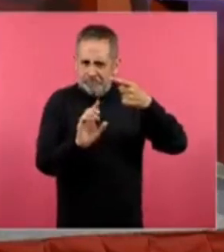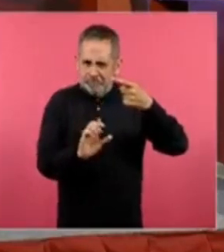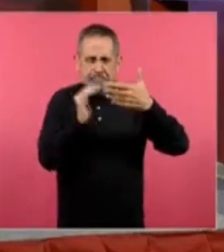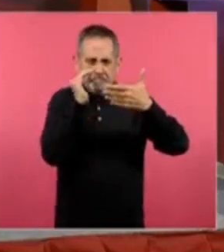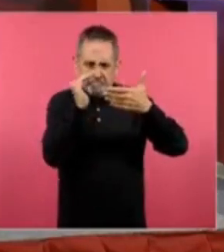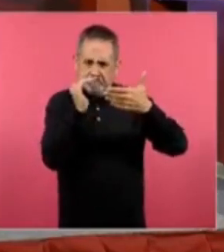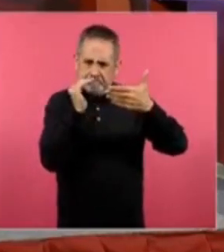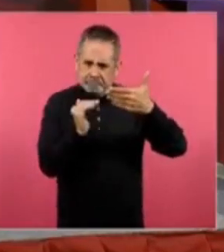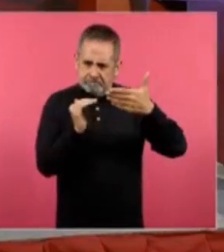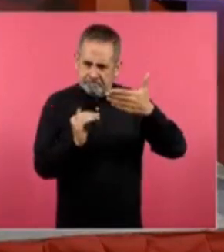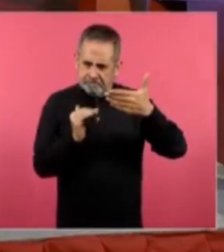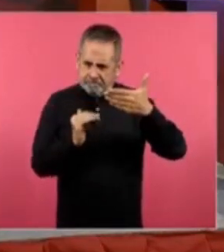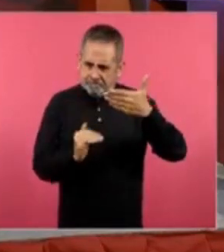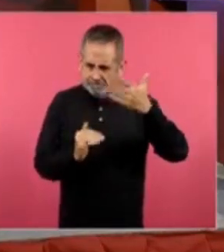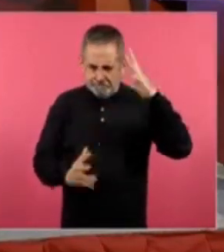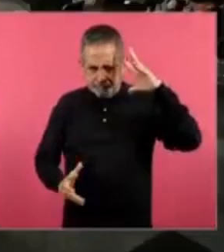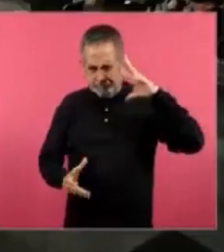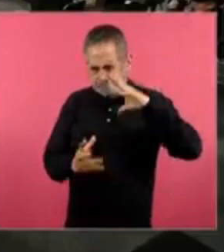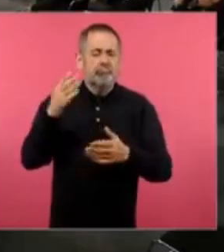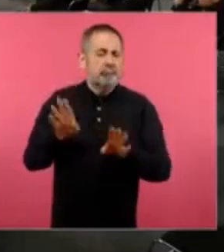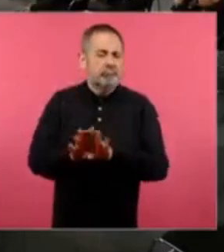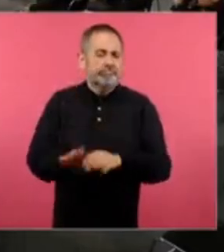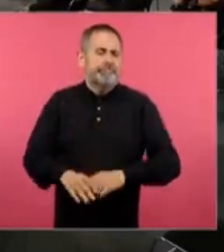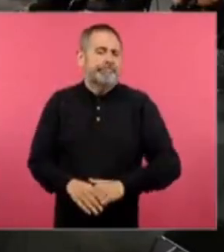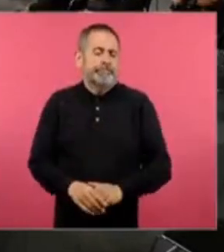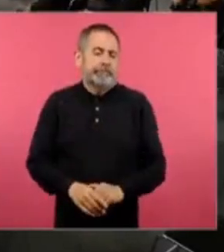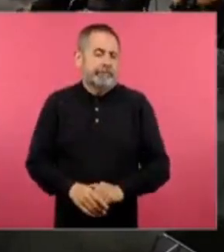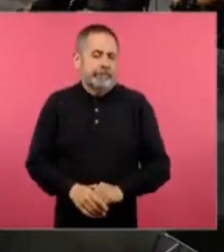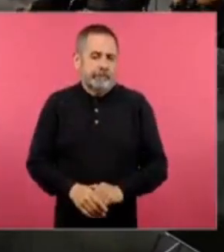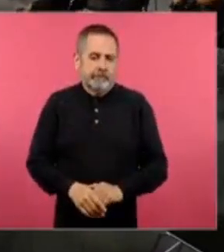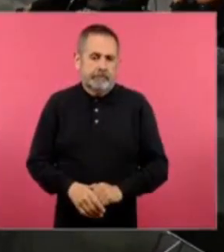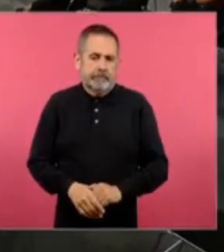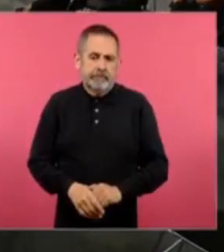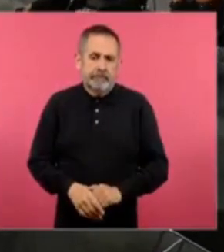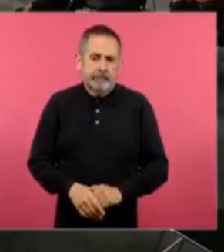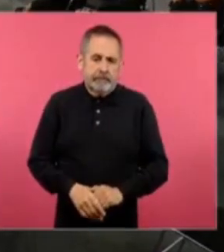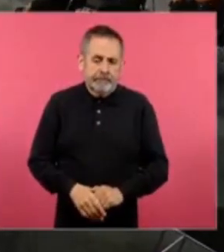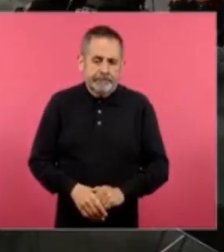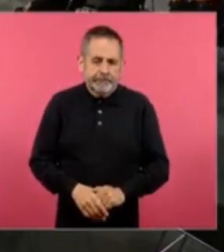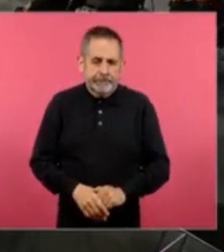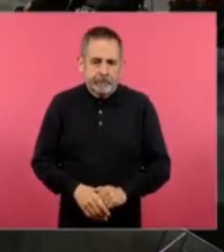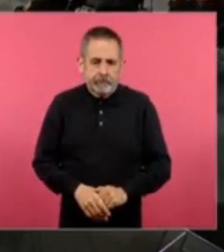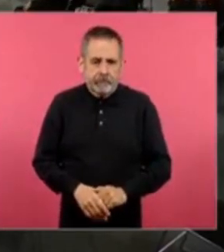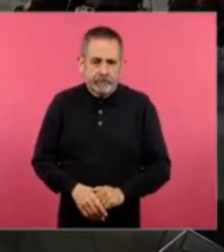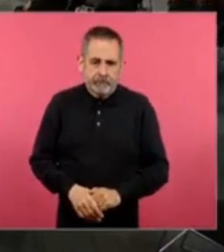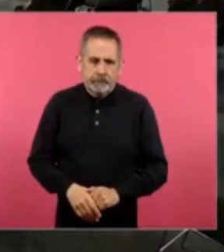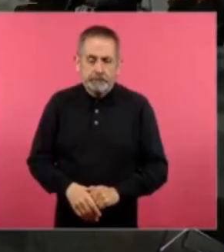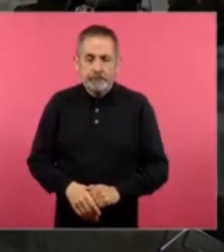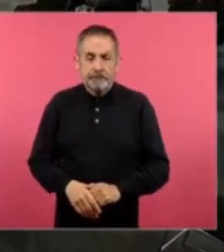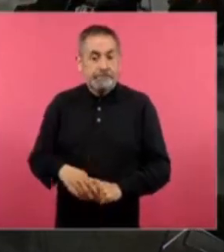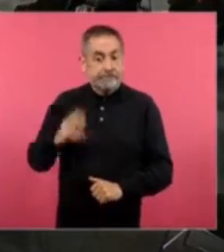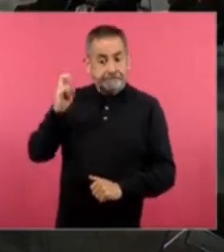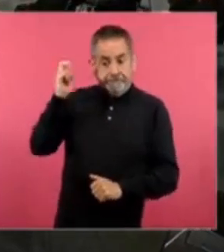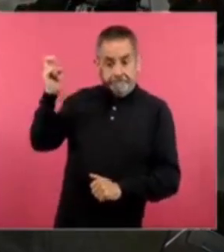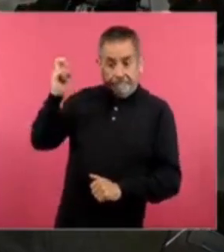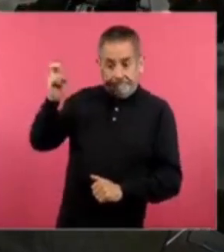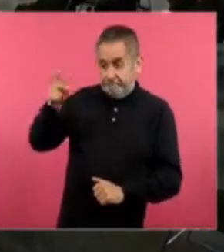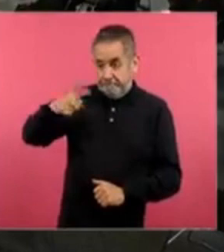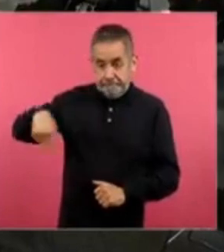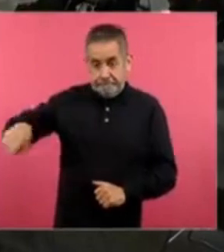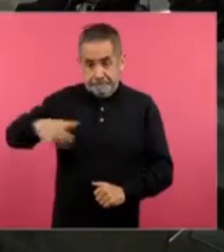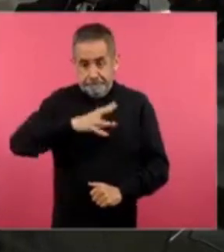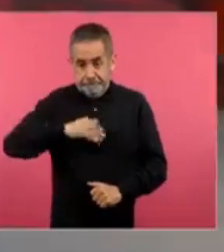pasito para construir ese aprendizaje. Bien, esto es lo que van a aprender sus